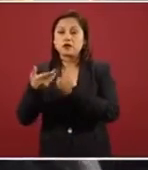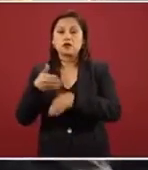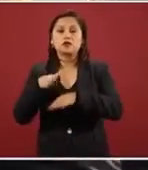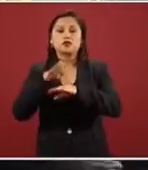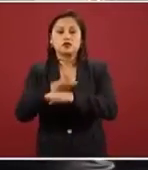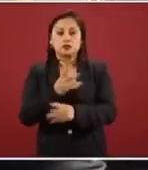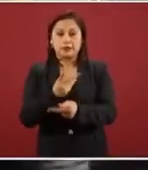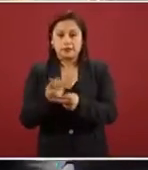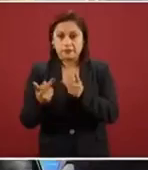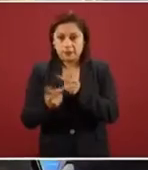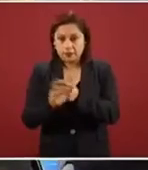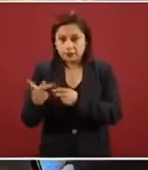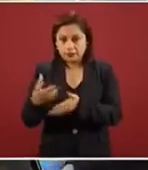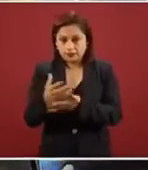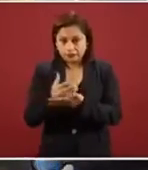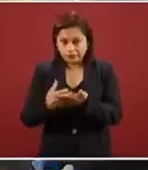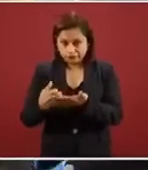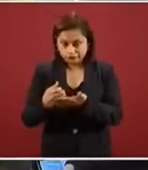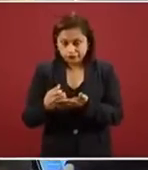Y